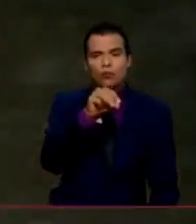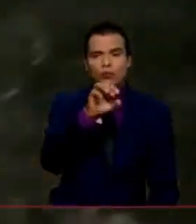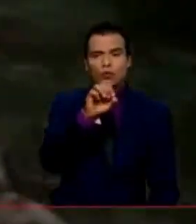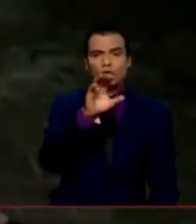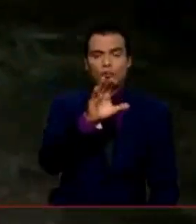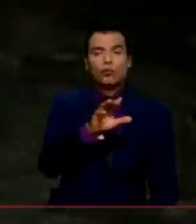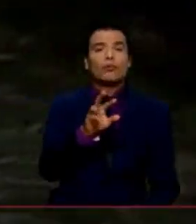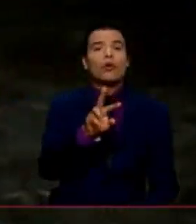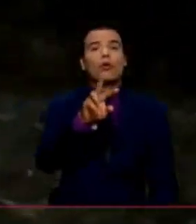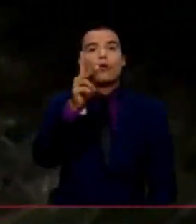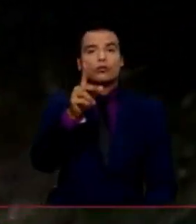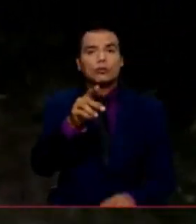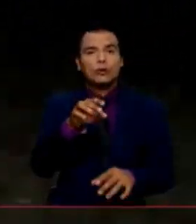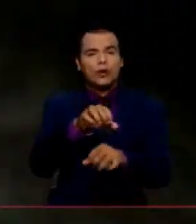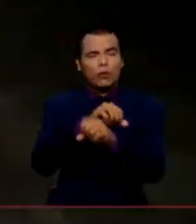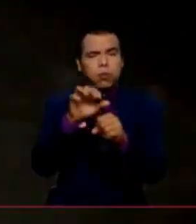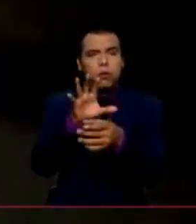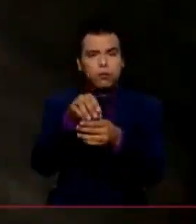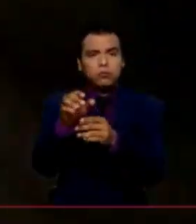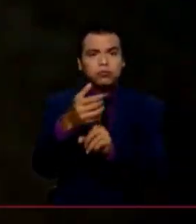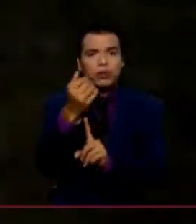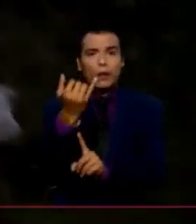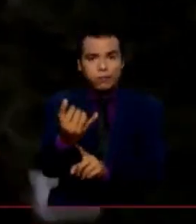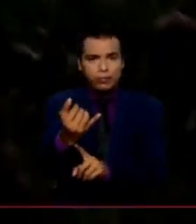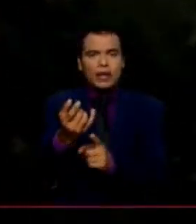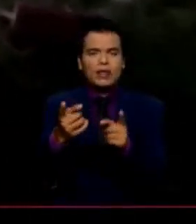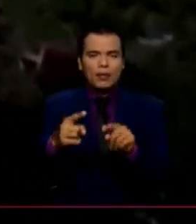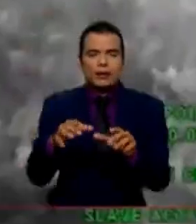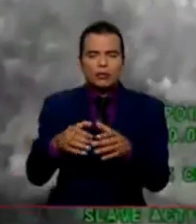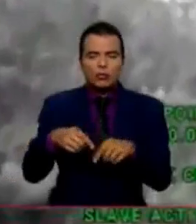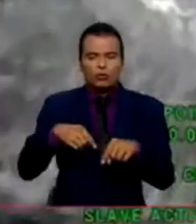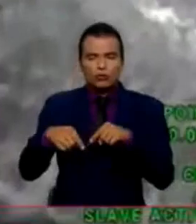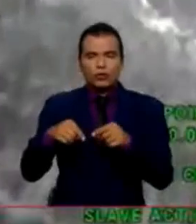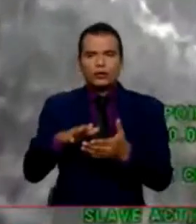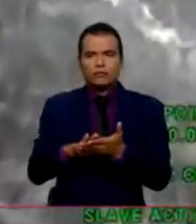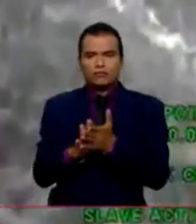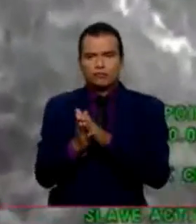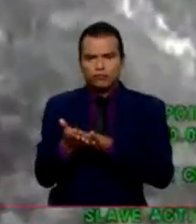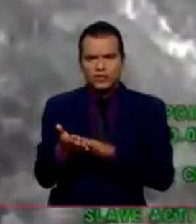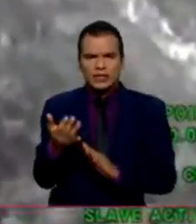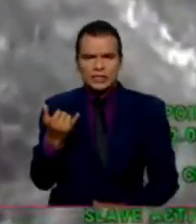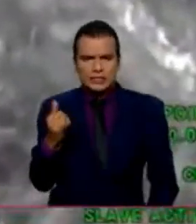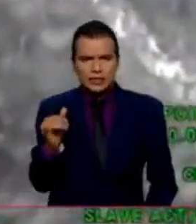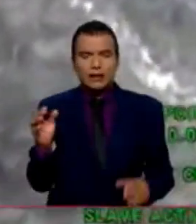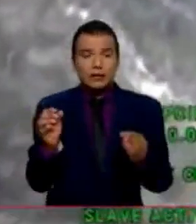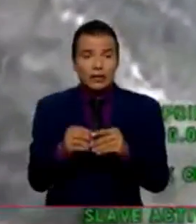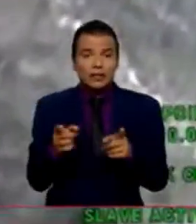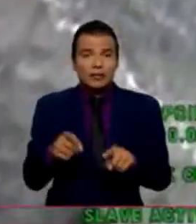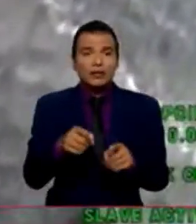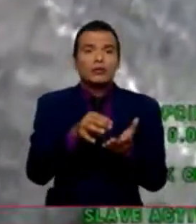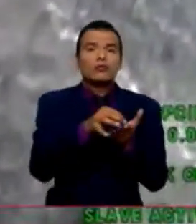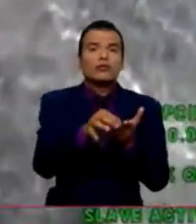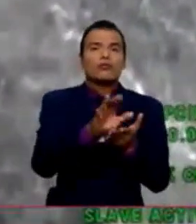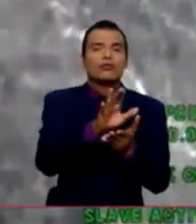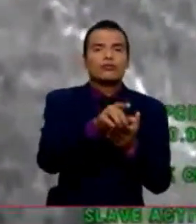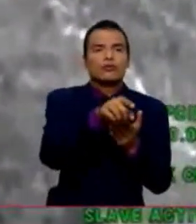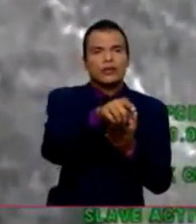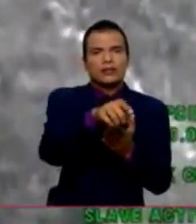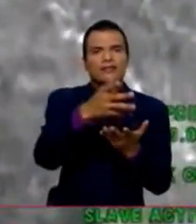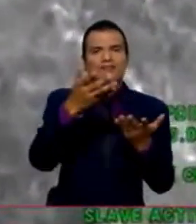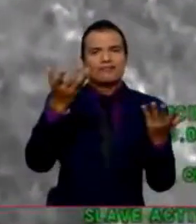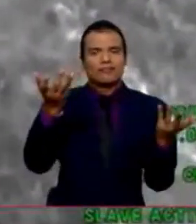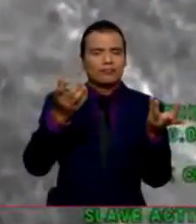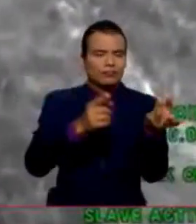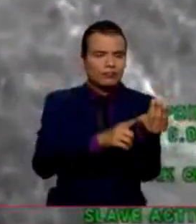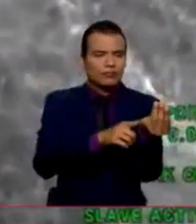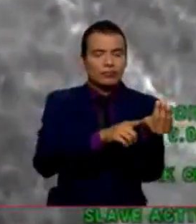detonación controlada de un cilindro con explosivos. A esto se suman los combates entre el ejército e integrantes de la